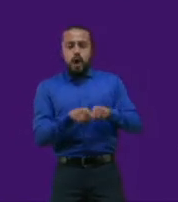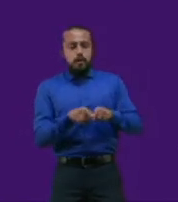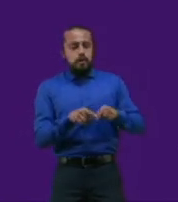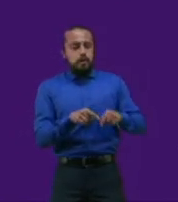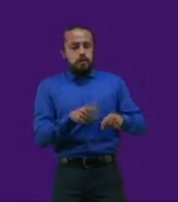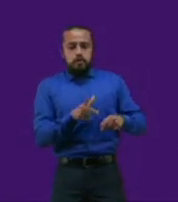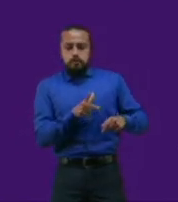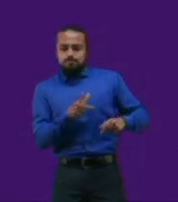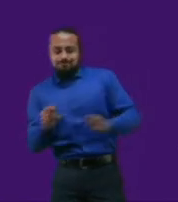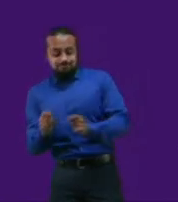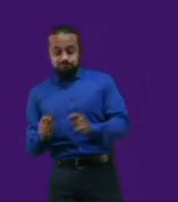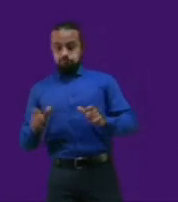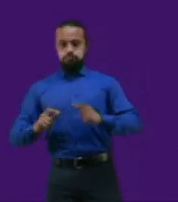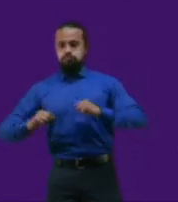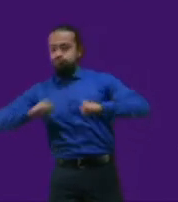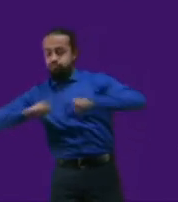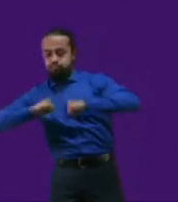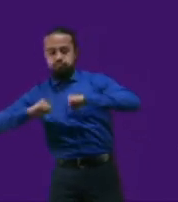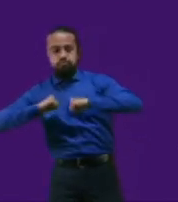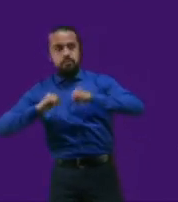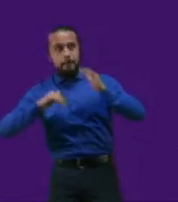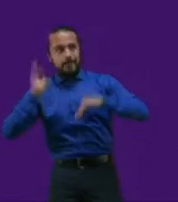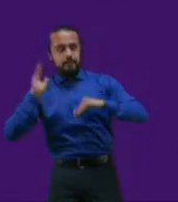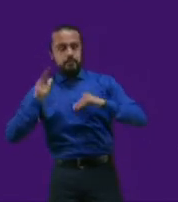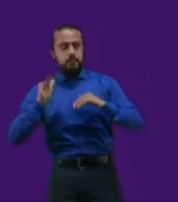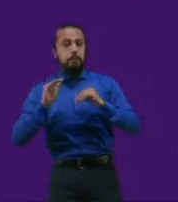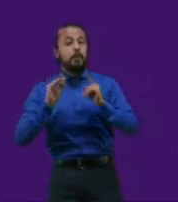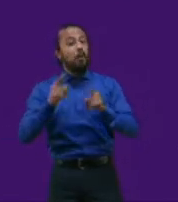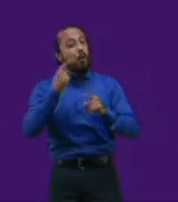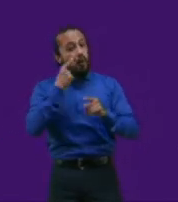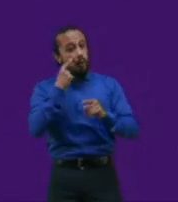razones, ¿no? Pues no quiero generalizar, pero ojo con